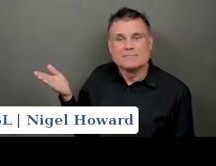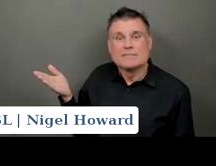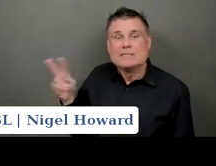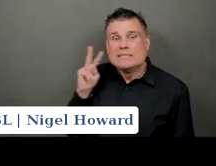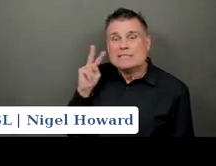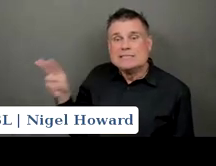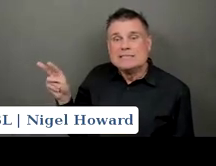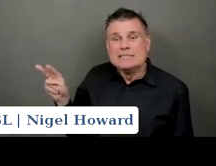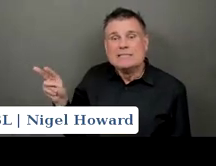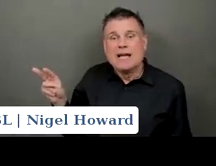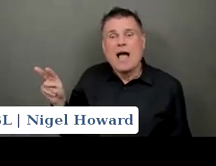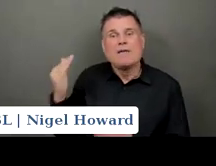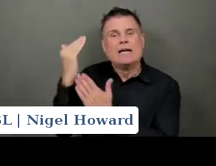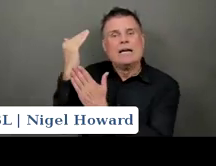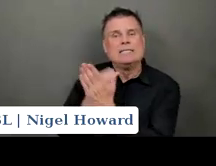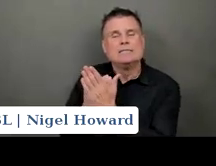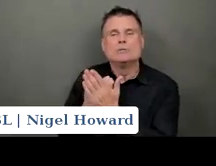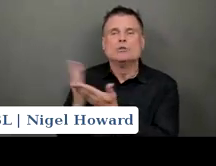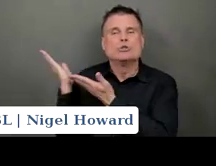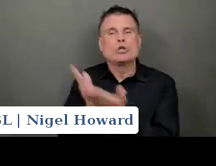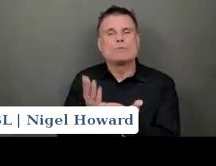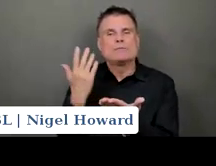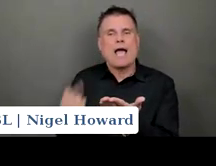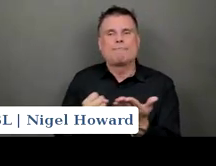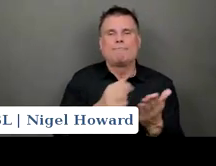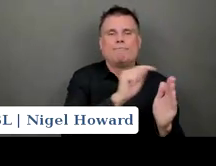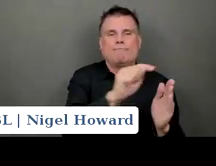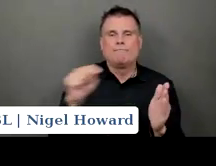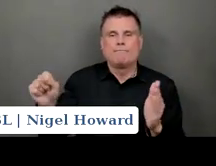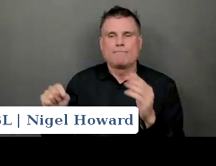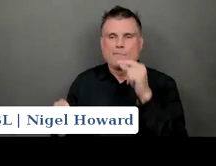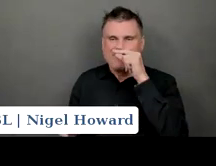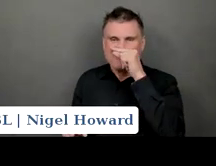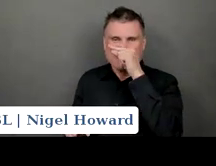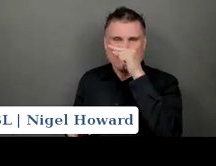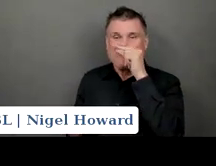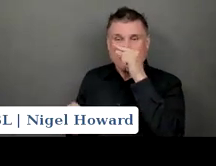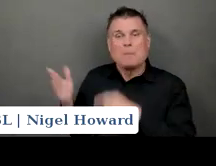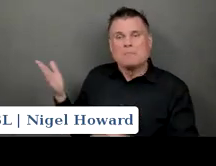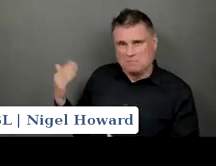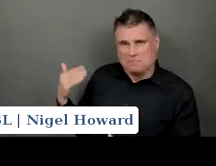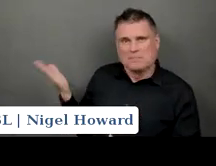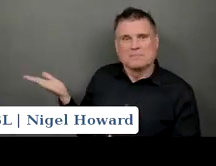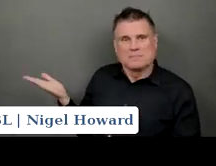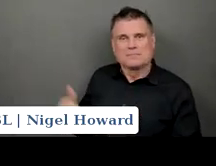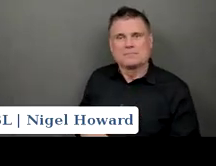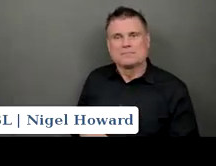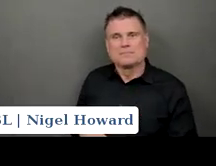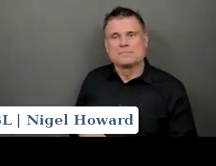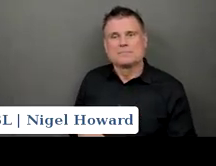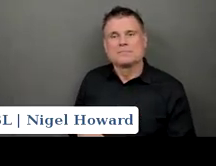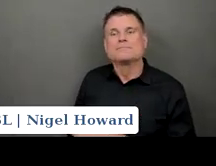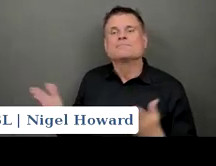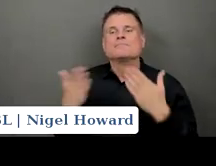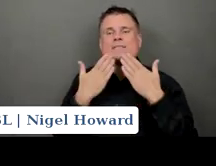clave sistémica, precisamente como lo dice la palabra. Muchísimas gracias a todos. Aquí están los dispositivos de infancia, ejemplos de